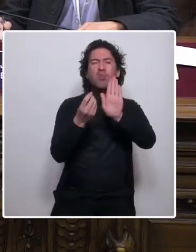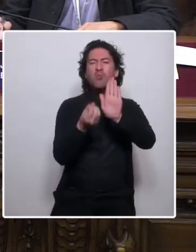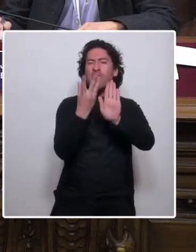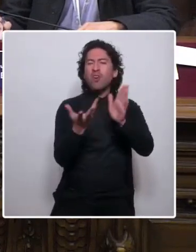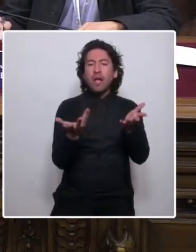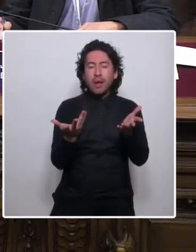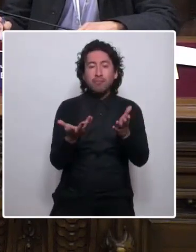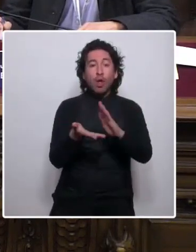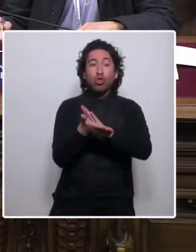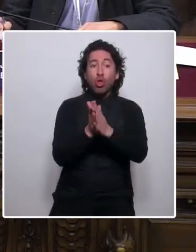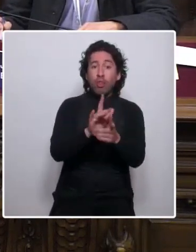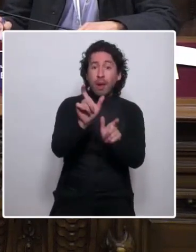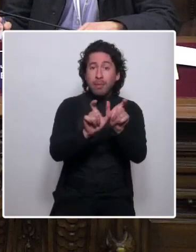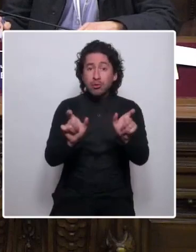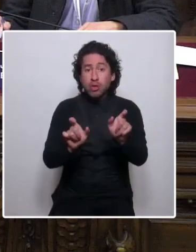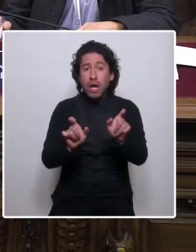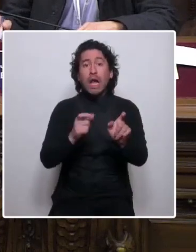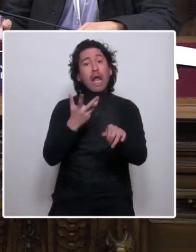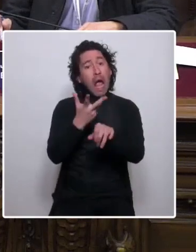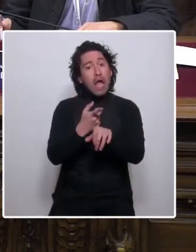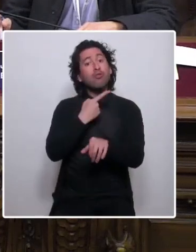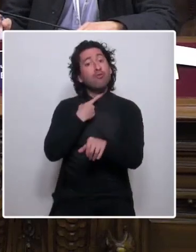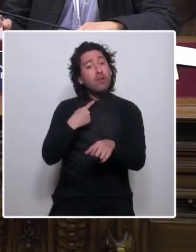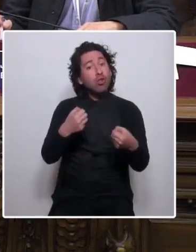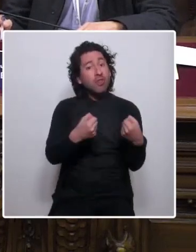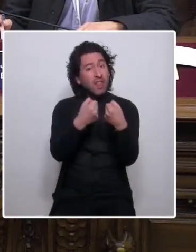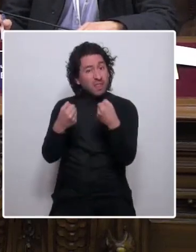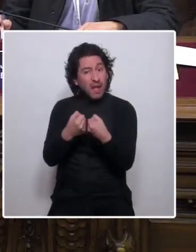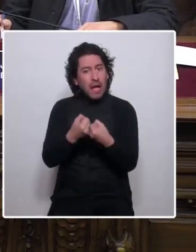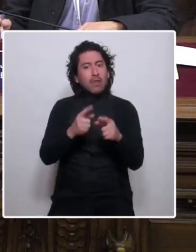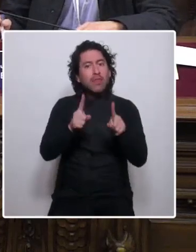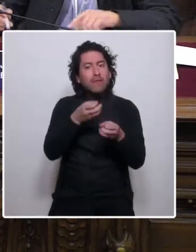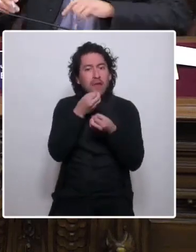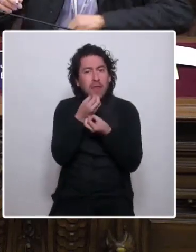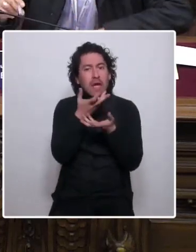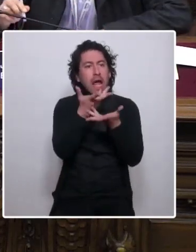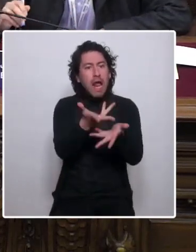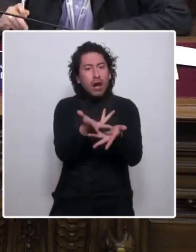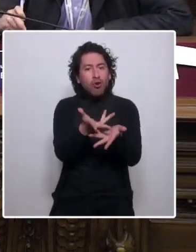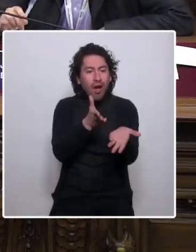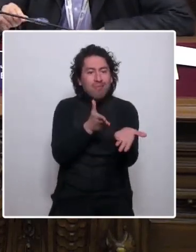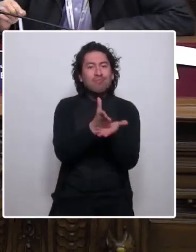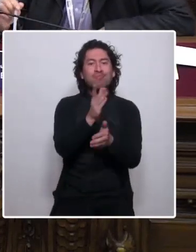toda persona que tenga conflicto de interés deberá declararlo al inicio